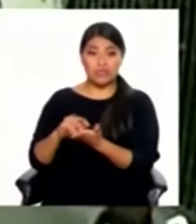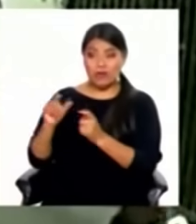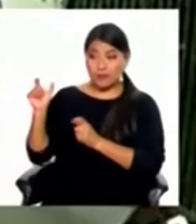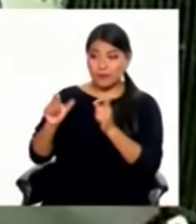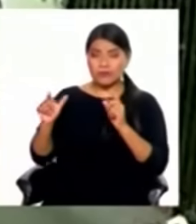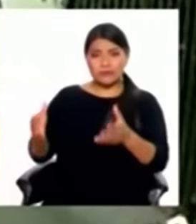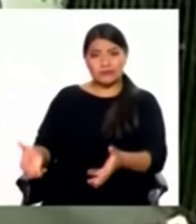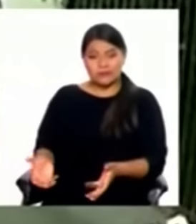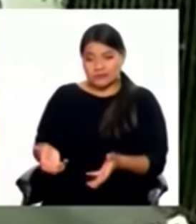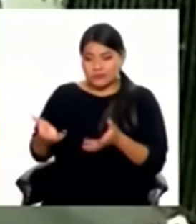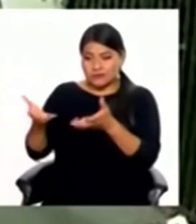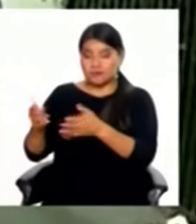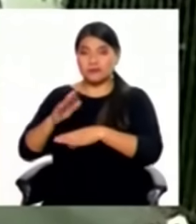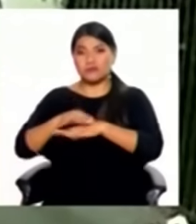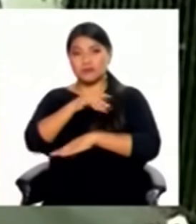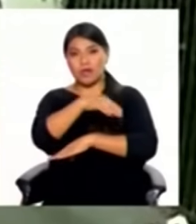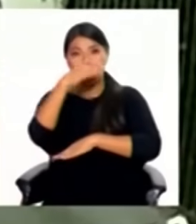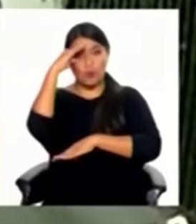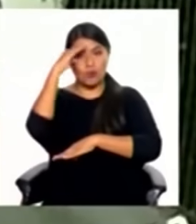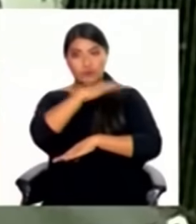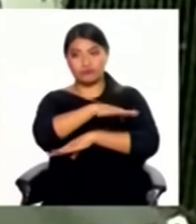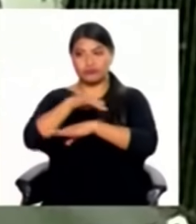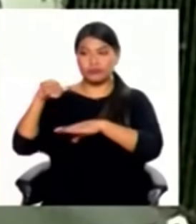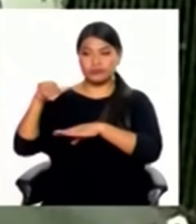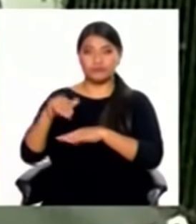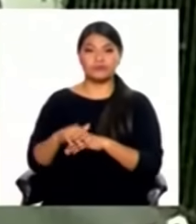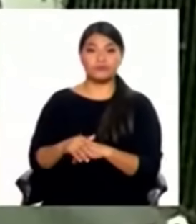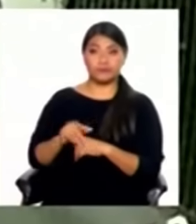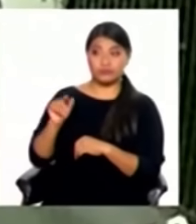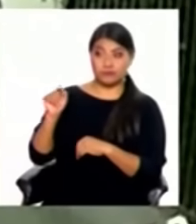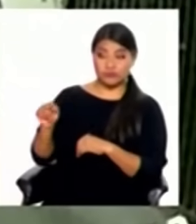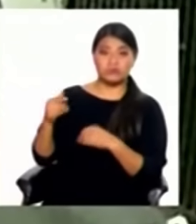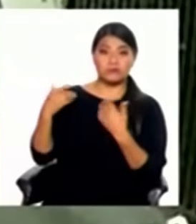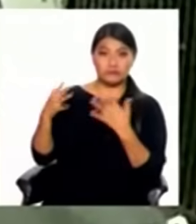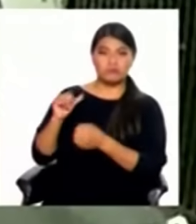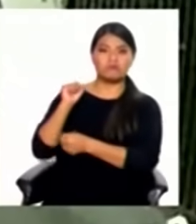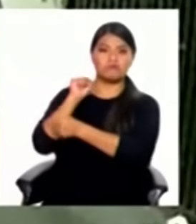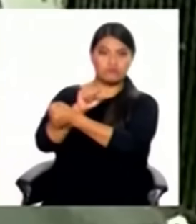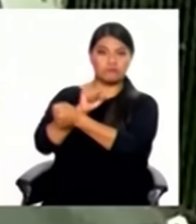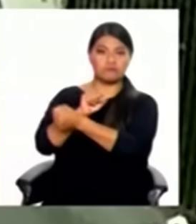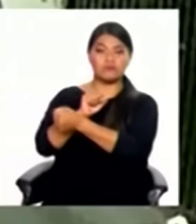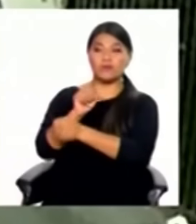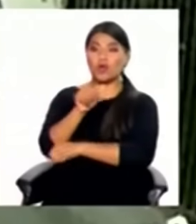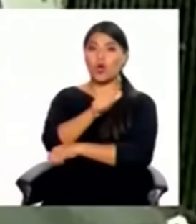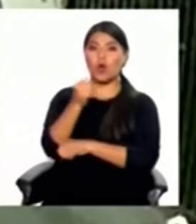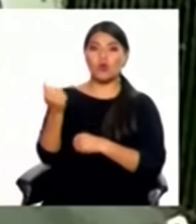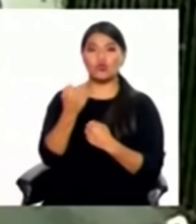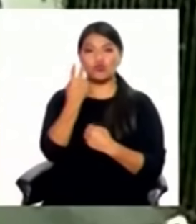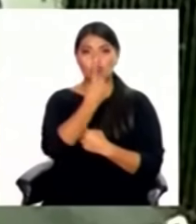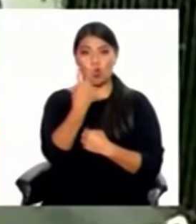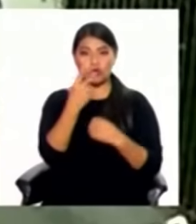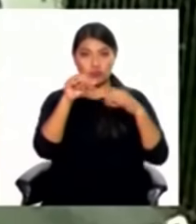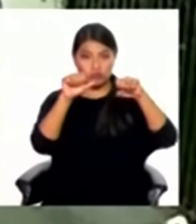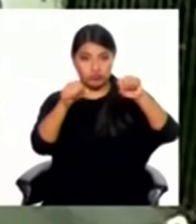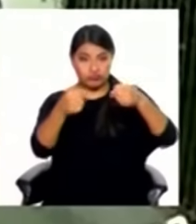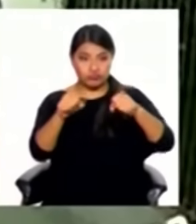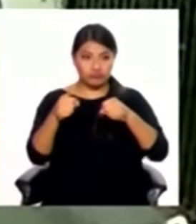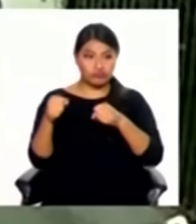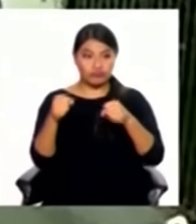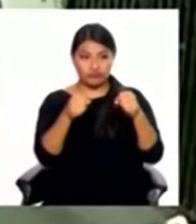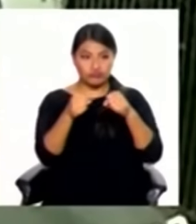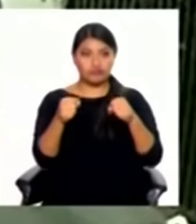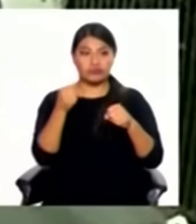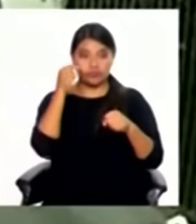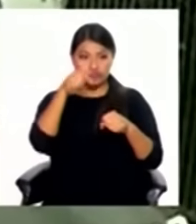inmediato dieron aviso a la Policía Nacional. Los agentes lograron capturar a los otros dos ocupantes del vehículo menor,